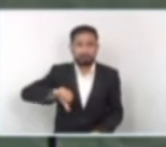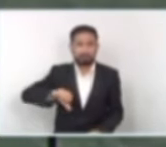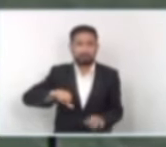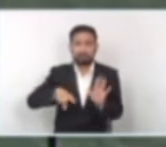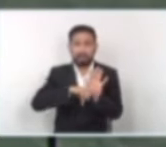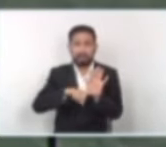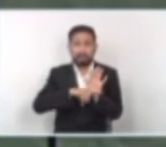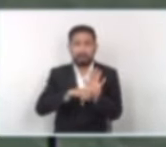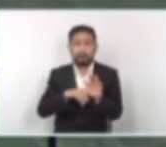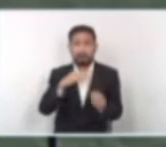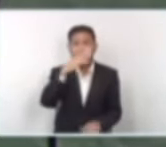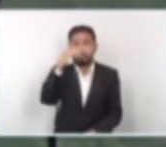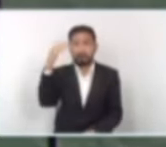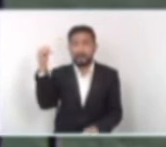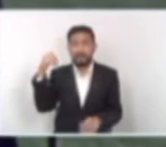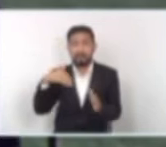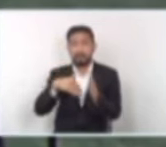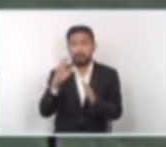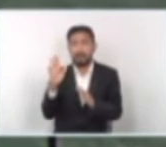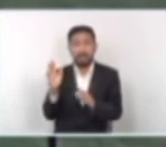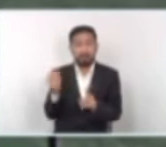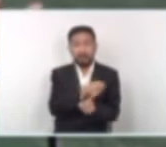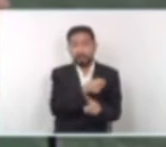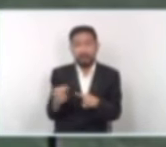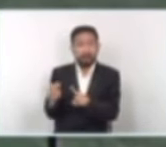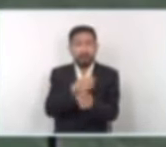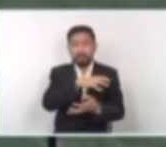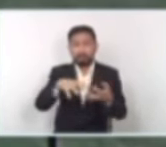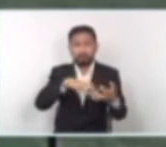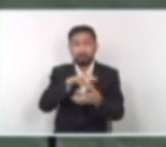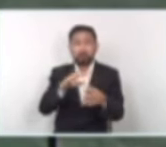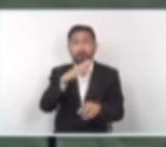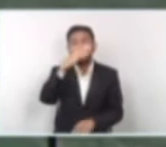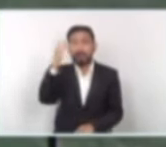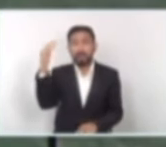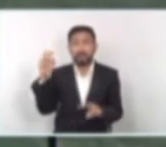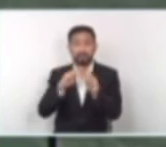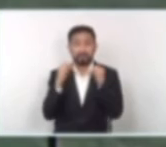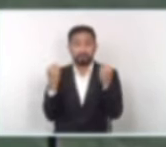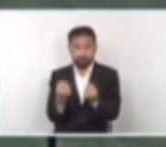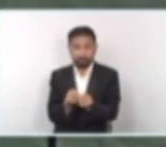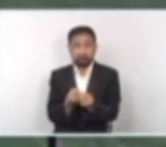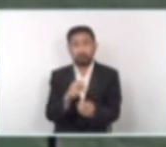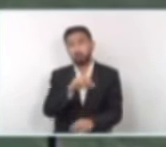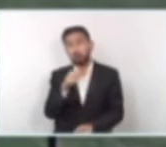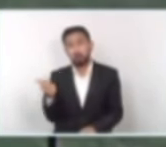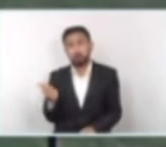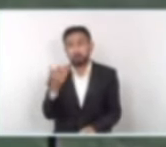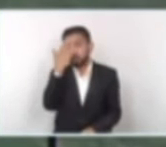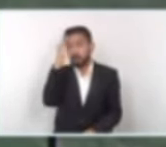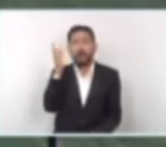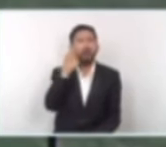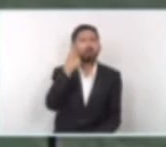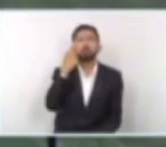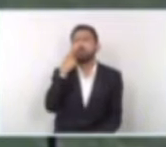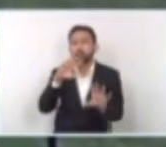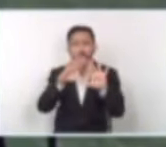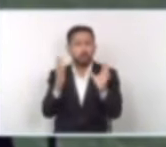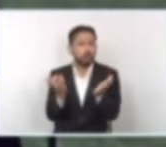el país más violento del mundo, o el país de las maras. Otros no sabían de dónde quedaba en el